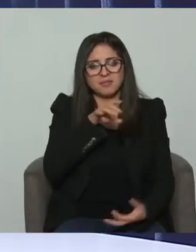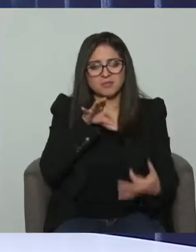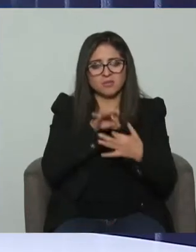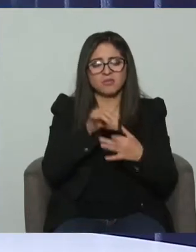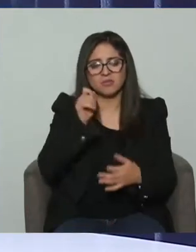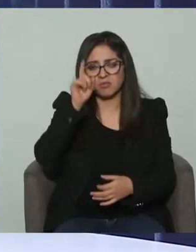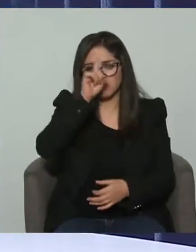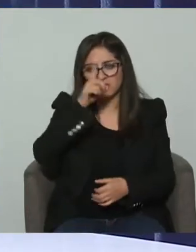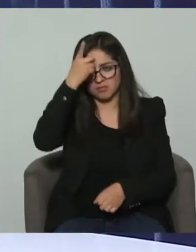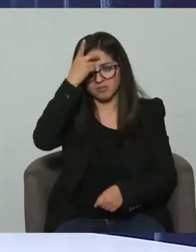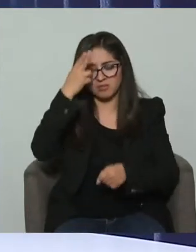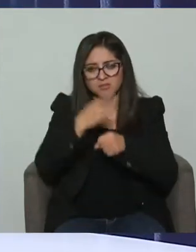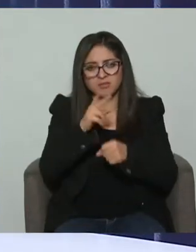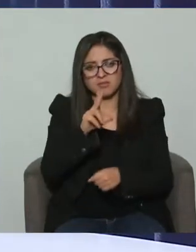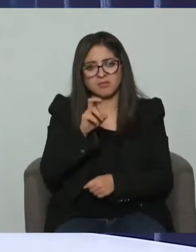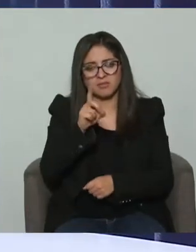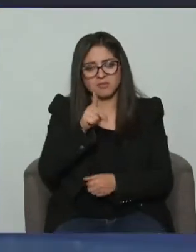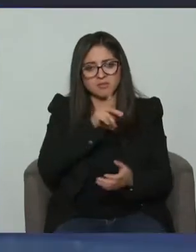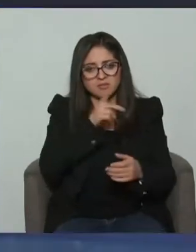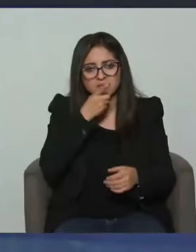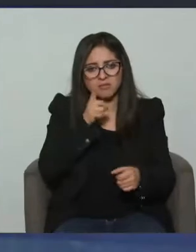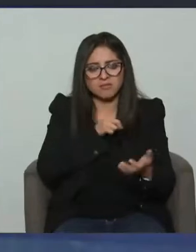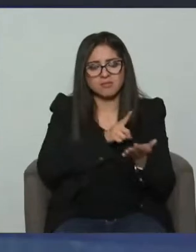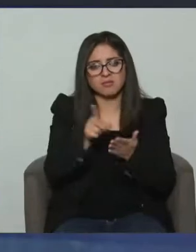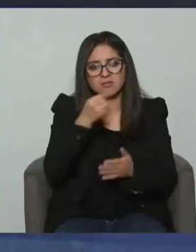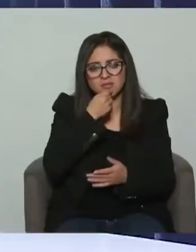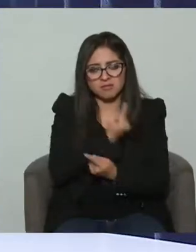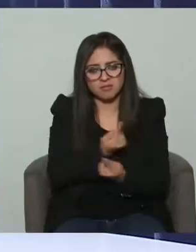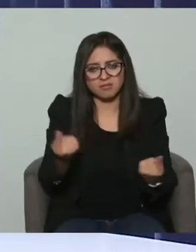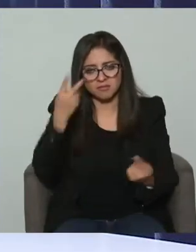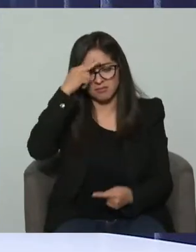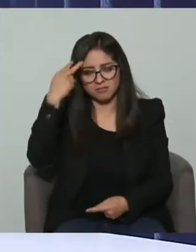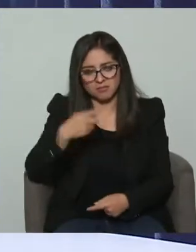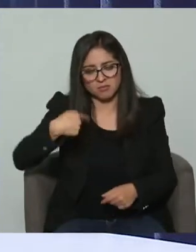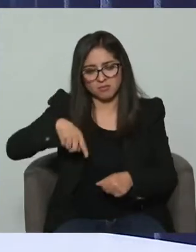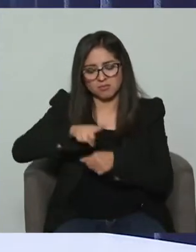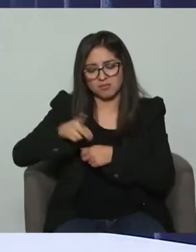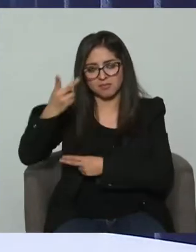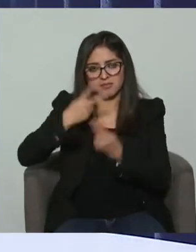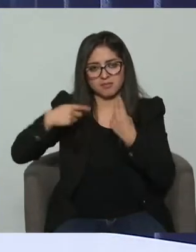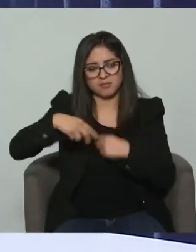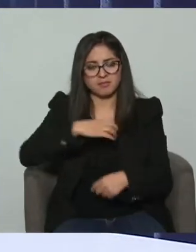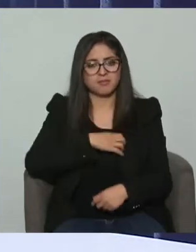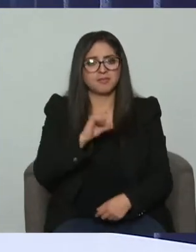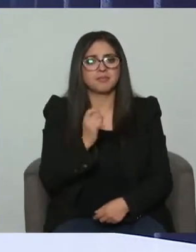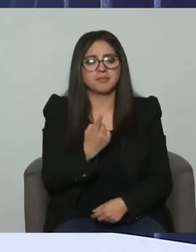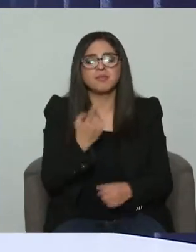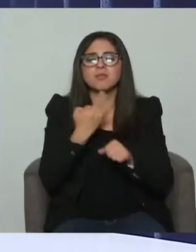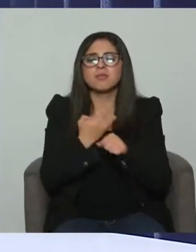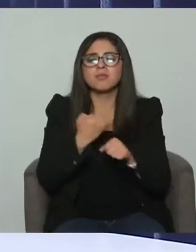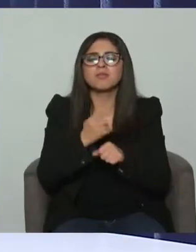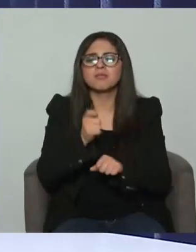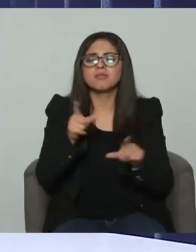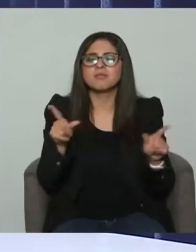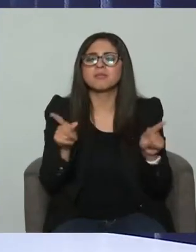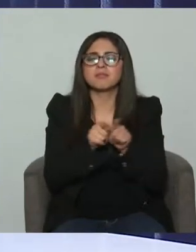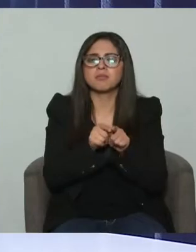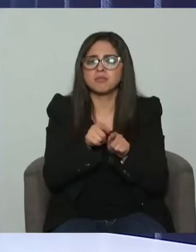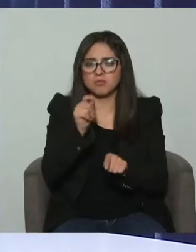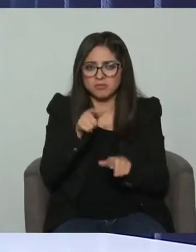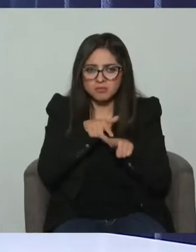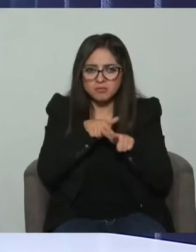urge a favor de nuestras niñas y niños. Yo te agradezco mucho No, al contrario a ti, Mariana, por darnos la oportunidad de poder conversar sobre este balance anual de